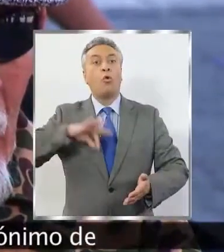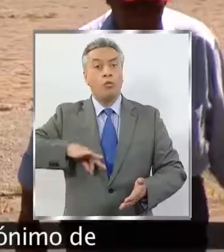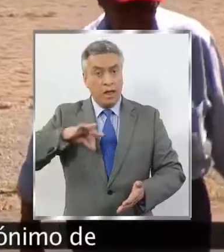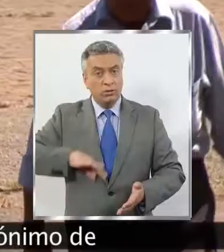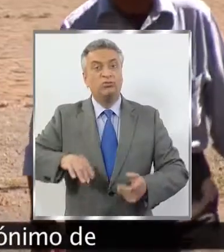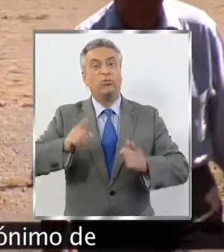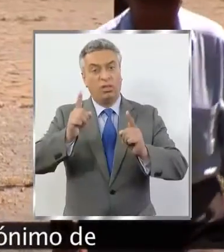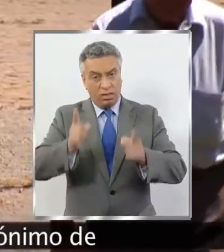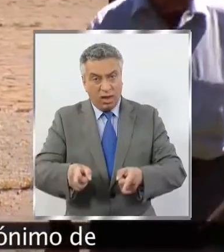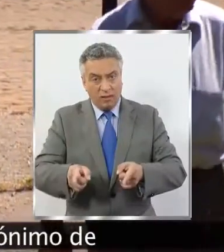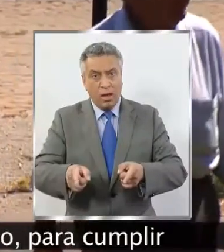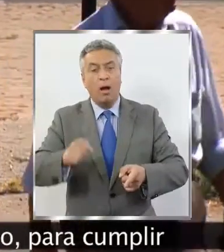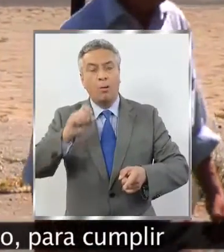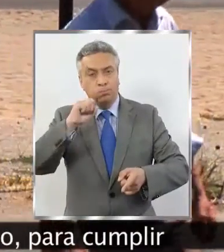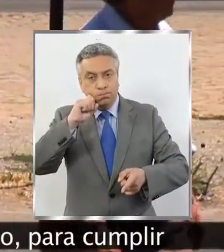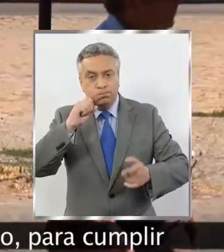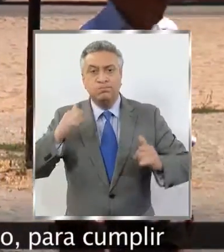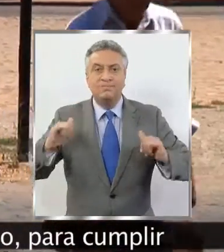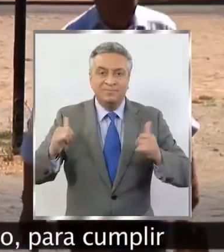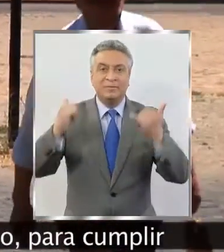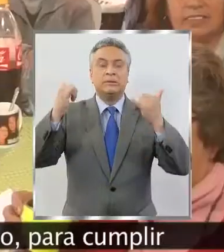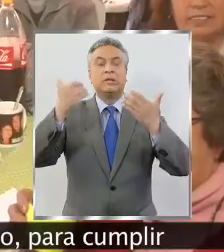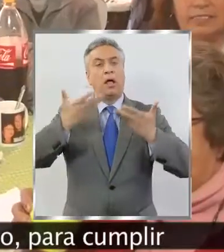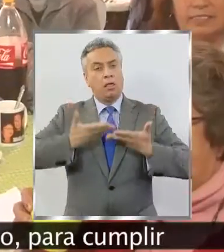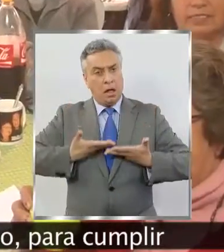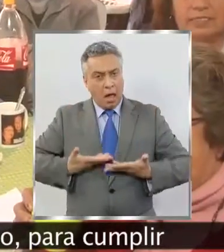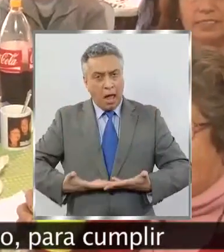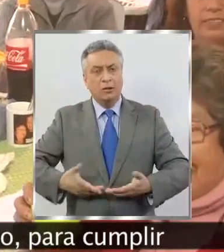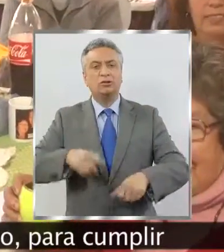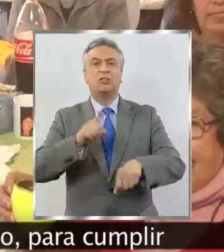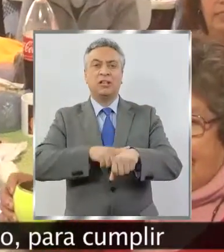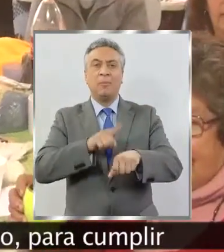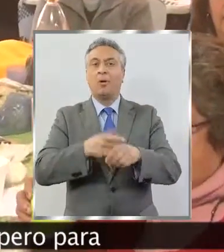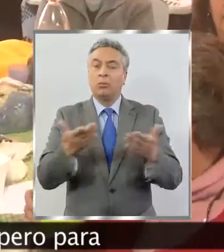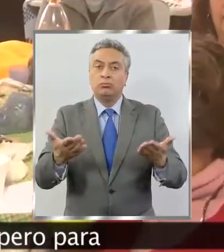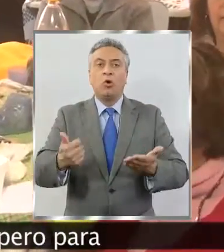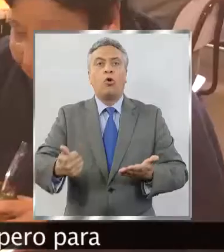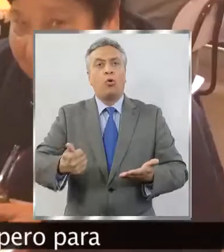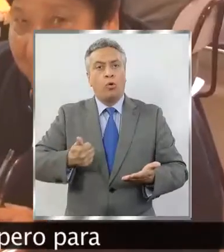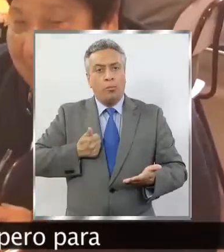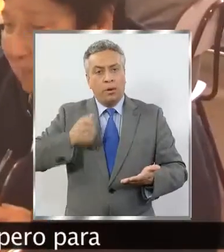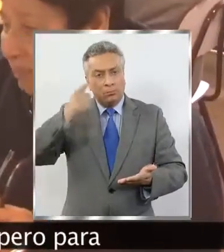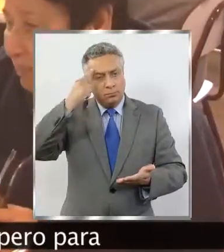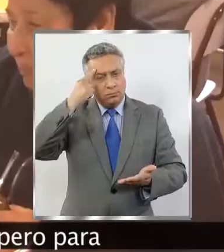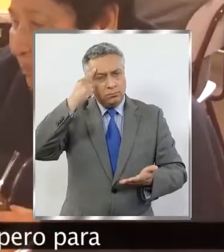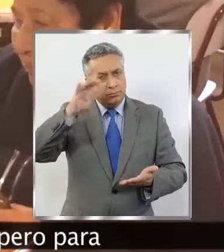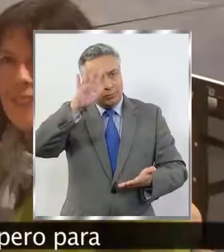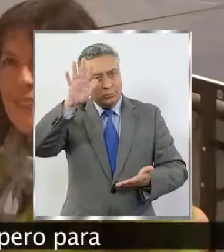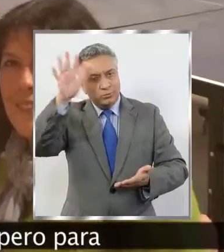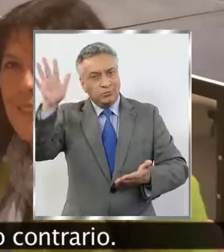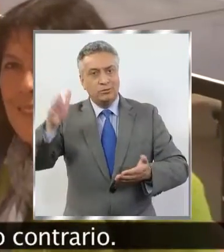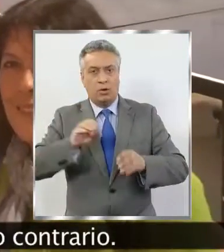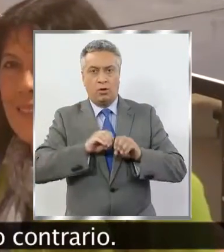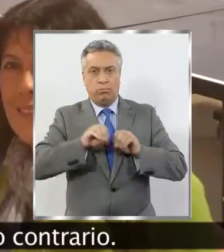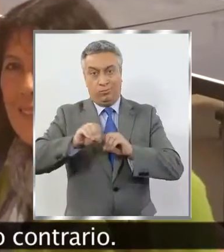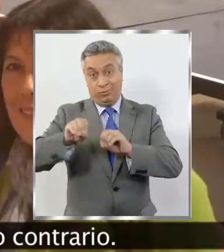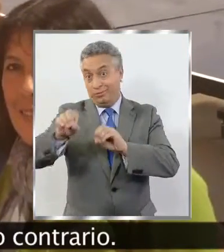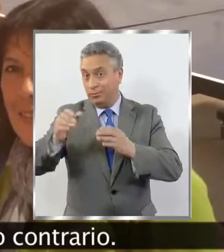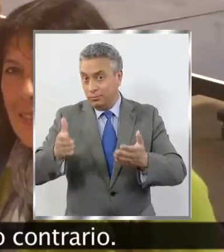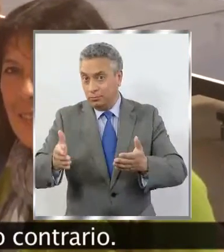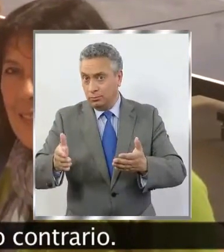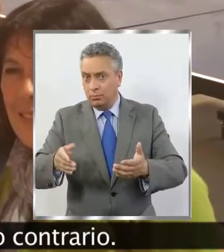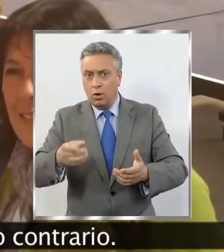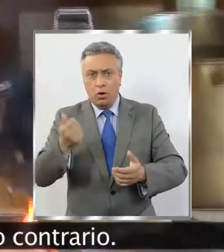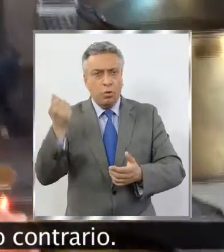Jubilación debería ser sinónimo de entretención, descanso y tiempo para cumplir los anhelos postergados. Pero para muchos